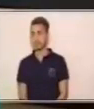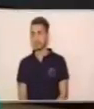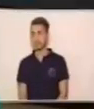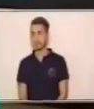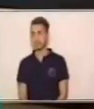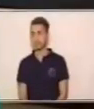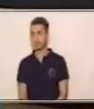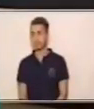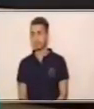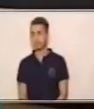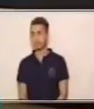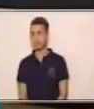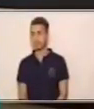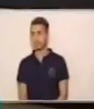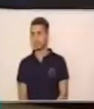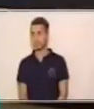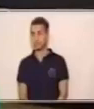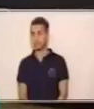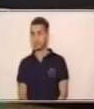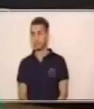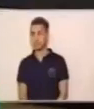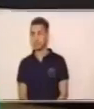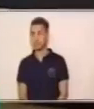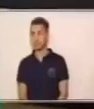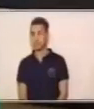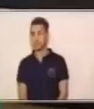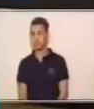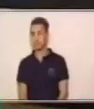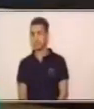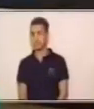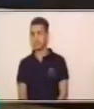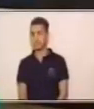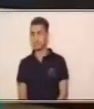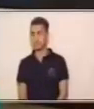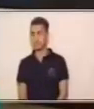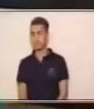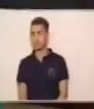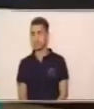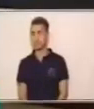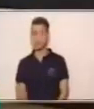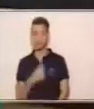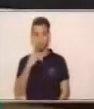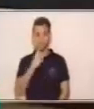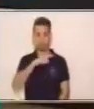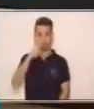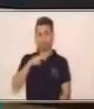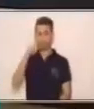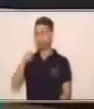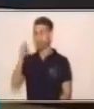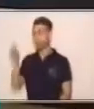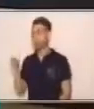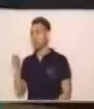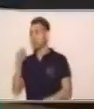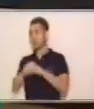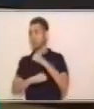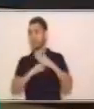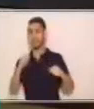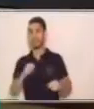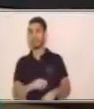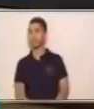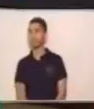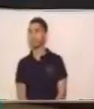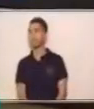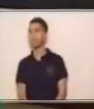Bueno, no se quedó nuestro sapito. Vamos a colocar acá. Lo tenemos en la letra F. Y entonces dice, si el